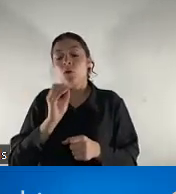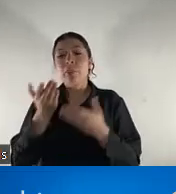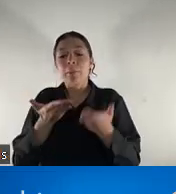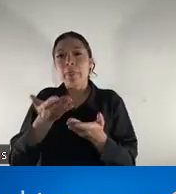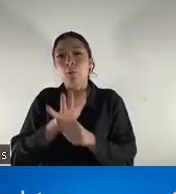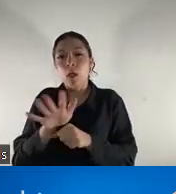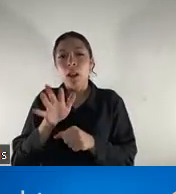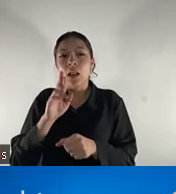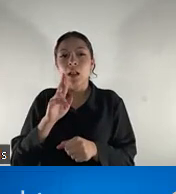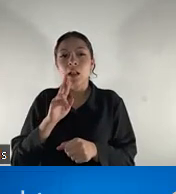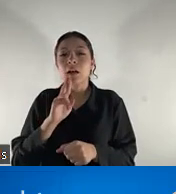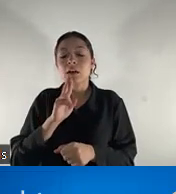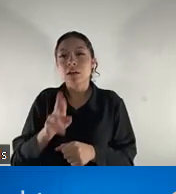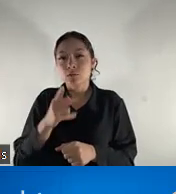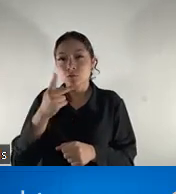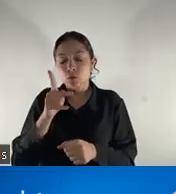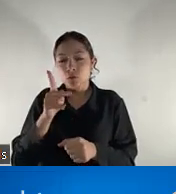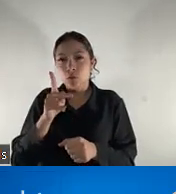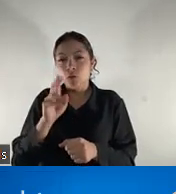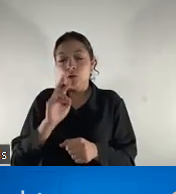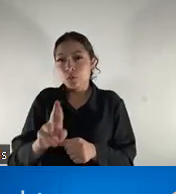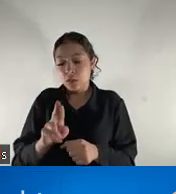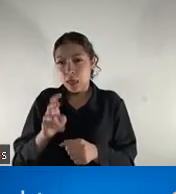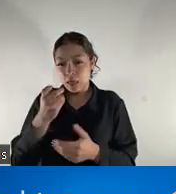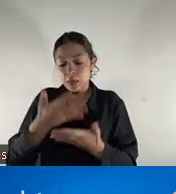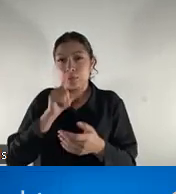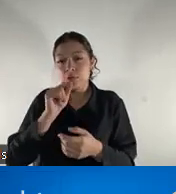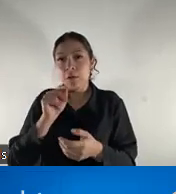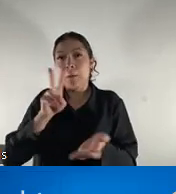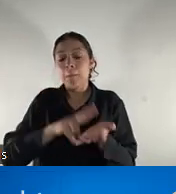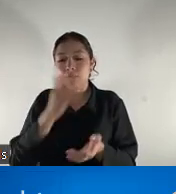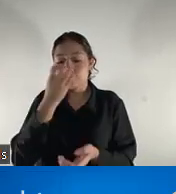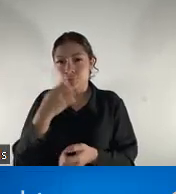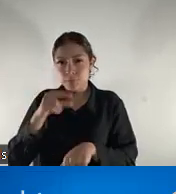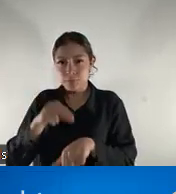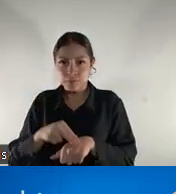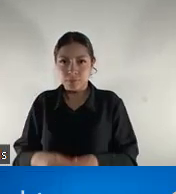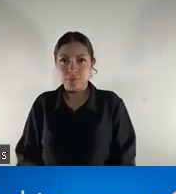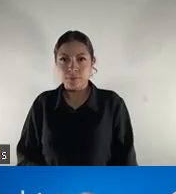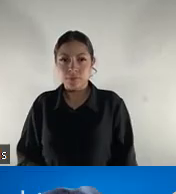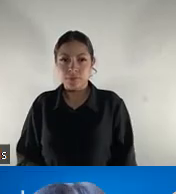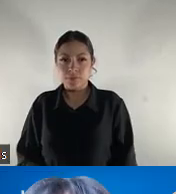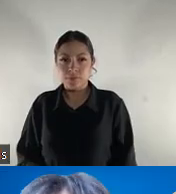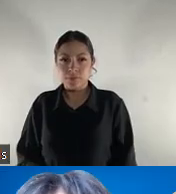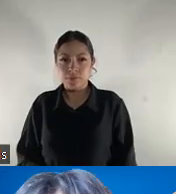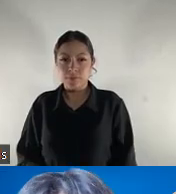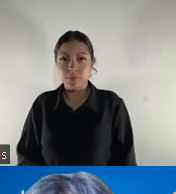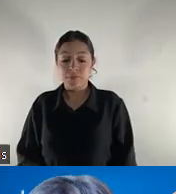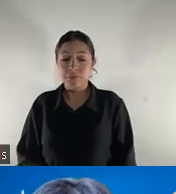funcional. Y se inicia la valoración médica, que si no cuenta con un